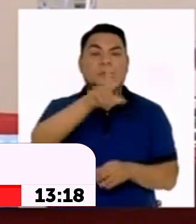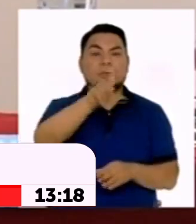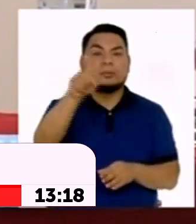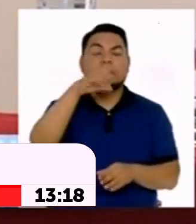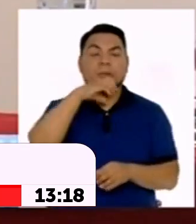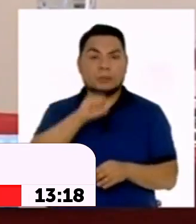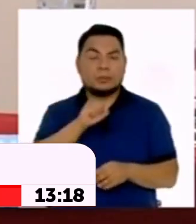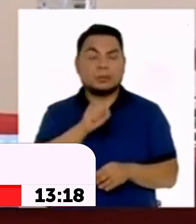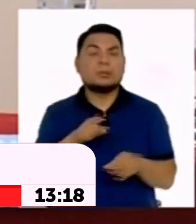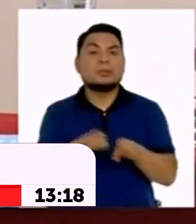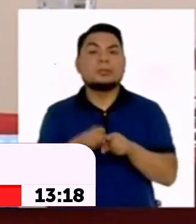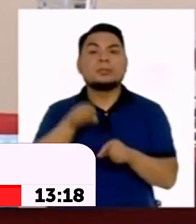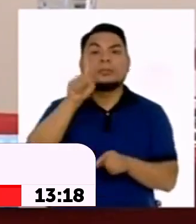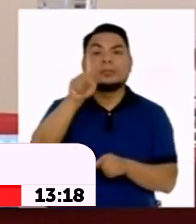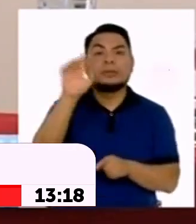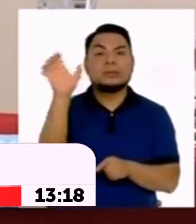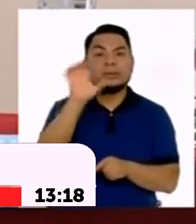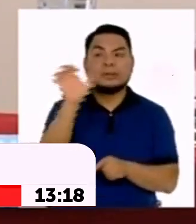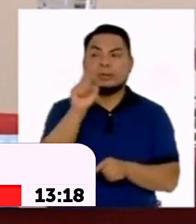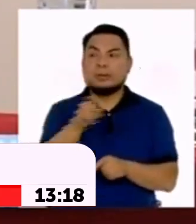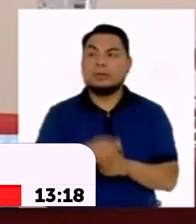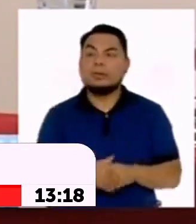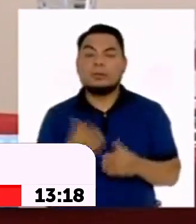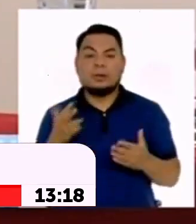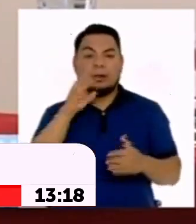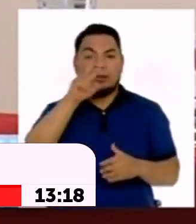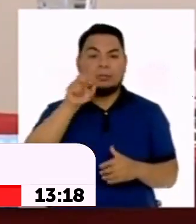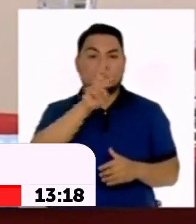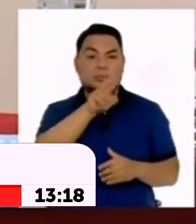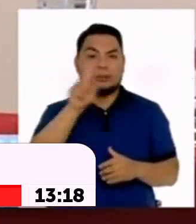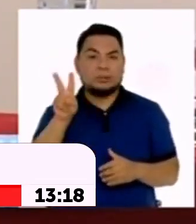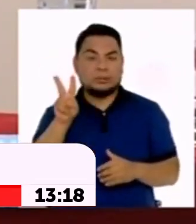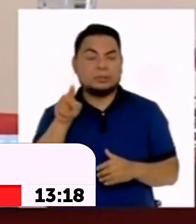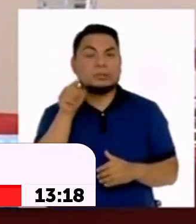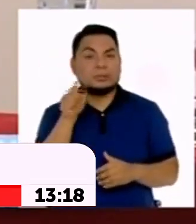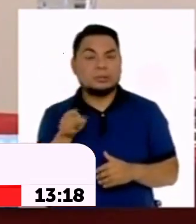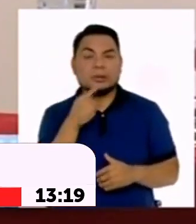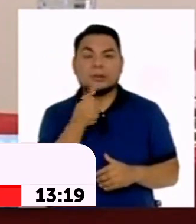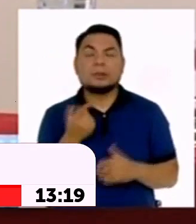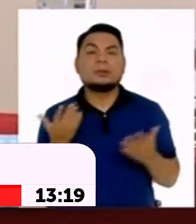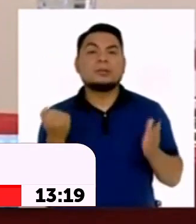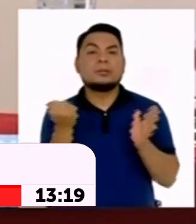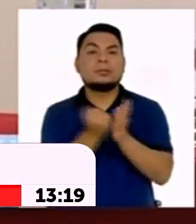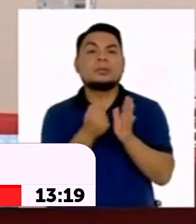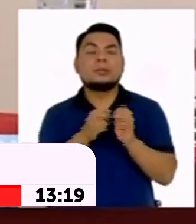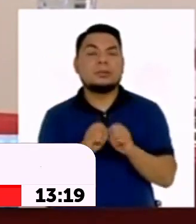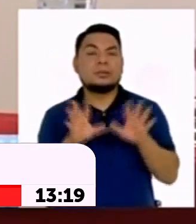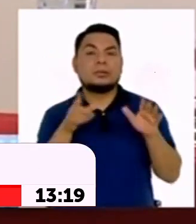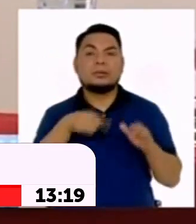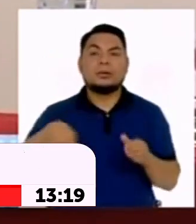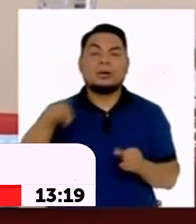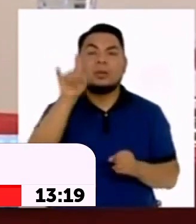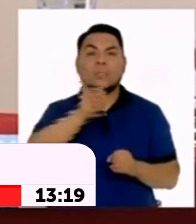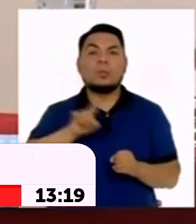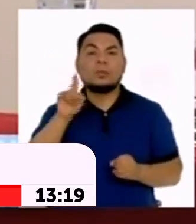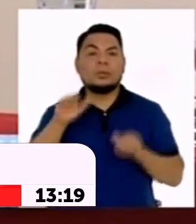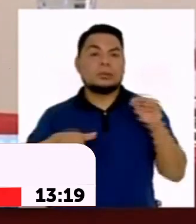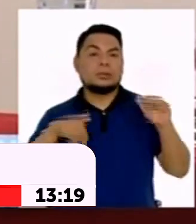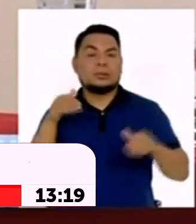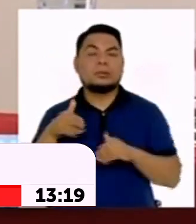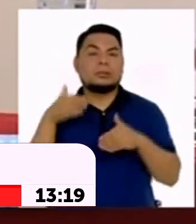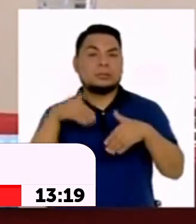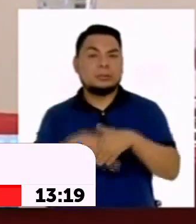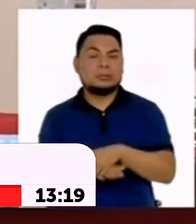de diciembre y 1 de enero del 2022 como fechas donde no se hará uso de la zona